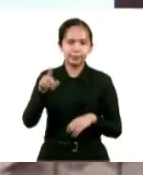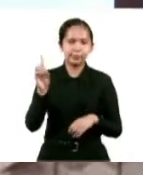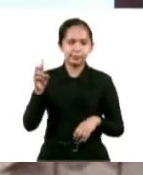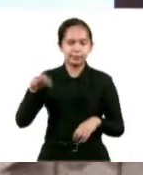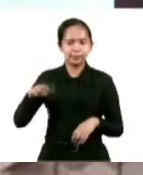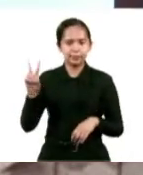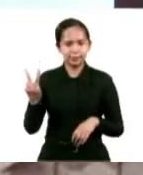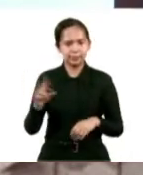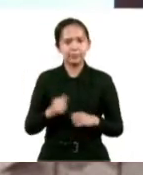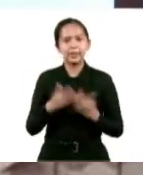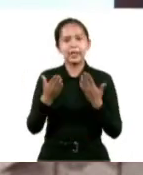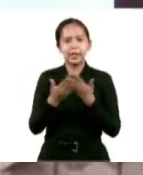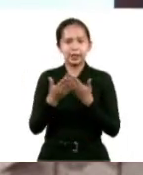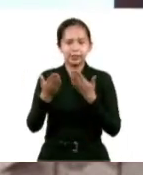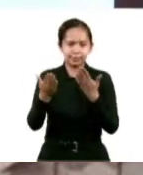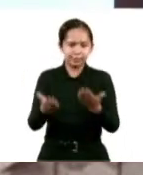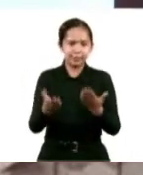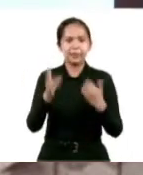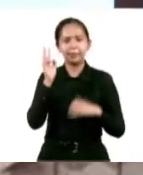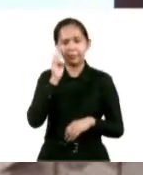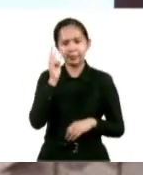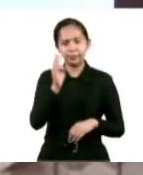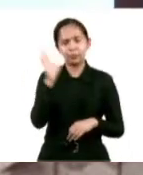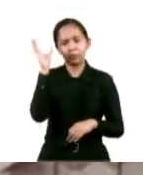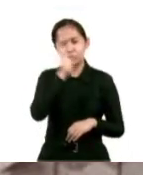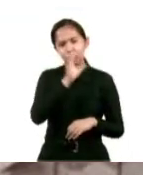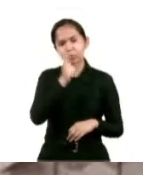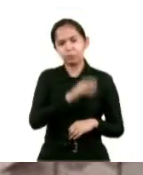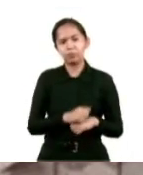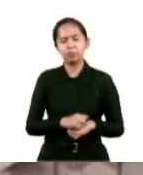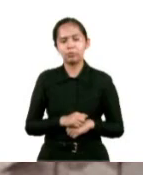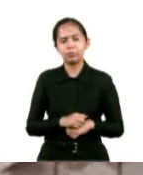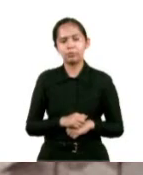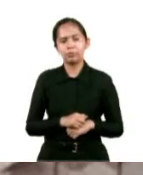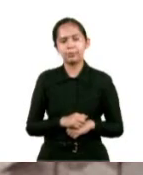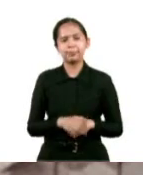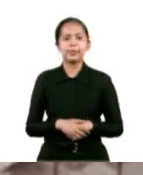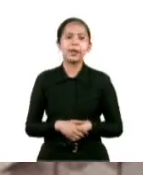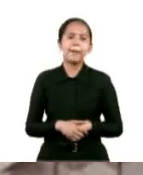Aquí está la página 66, el segundo párrafo.